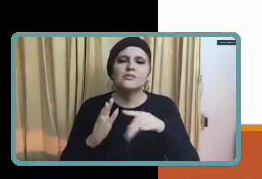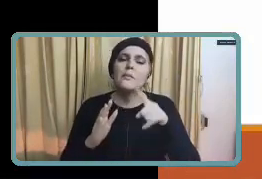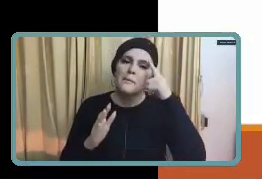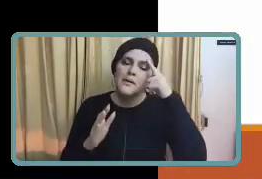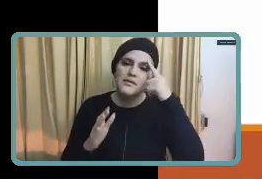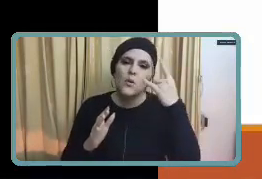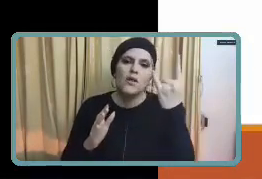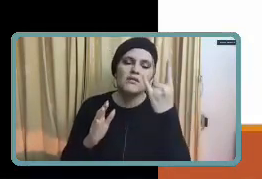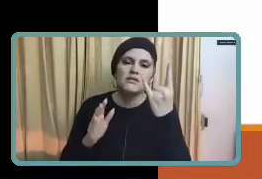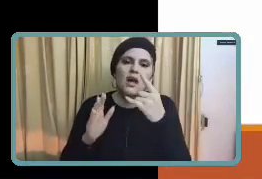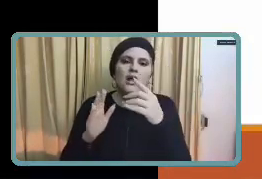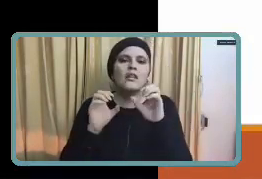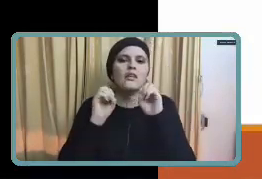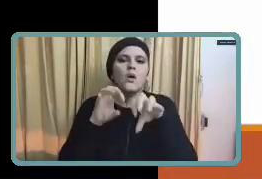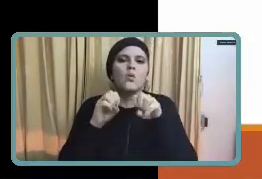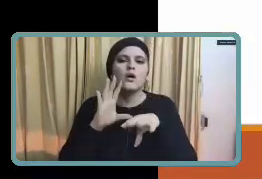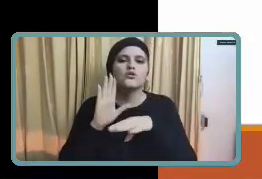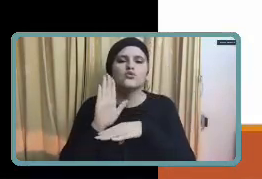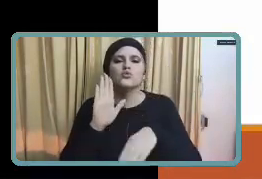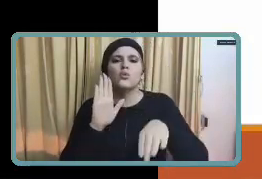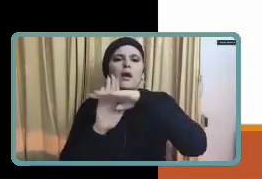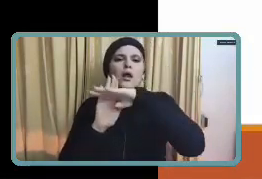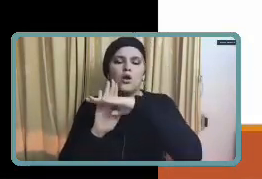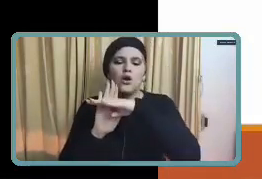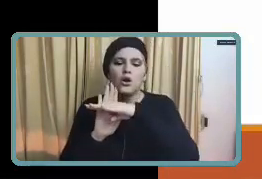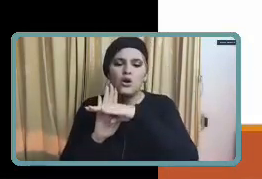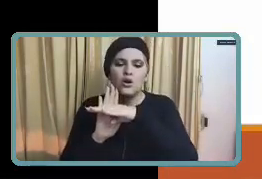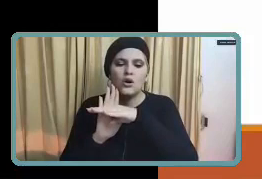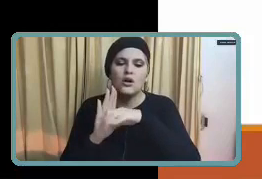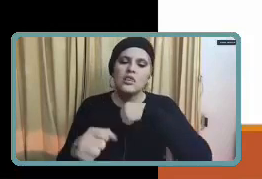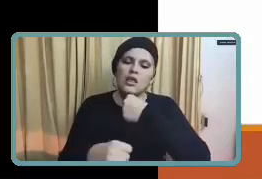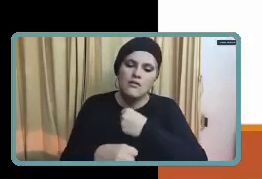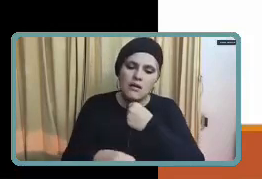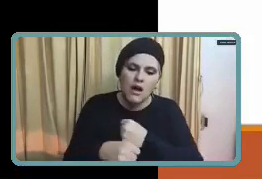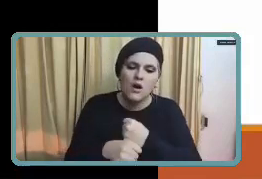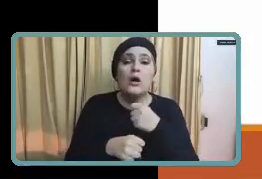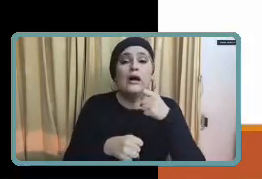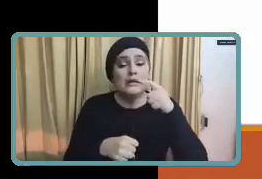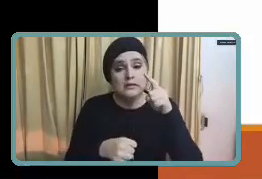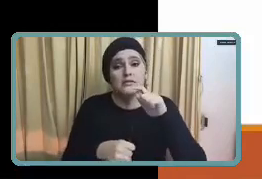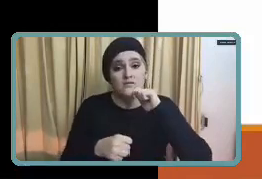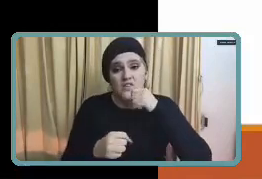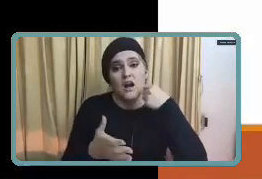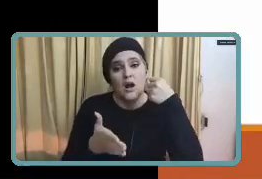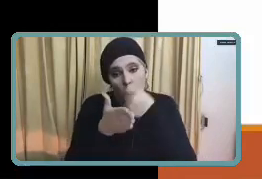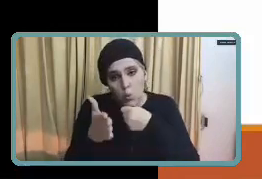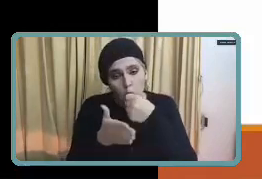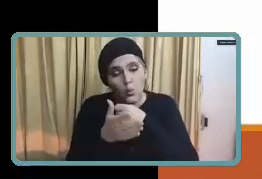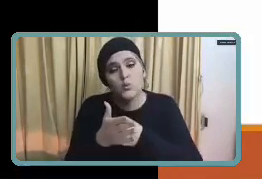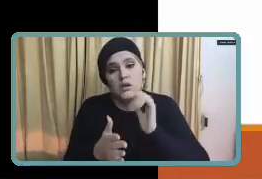trabajo, tenemos que, también esa es una lucha que tenemos que dar,